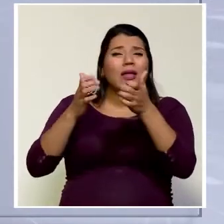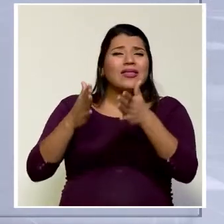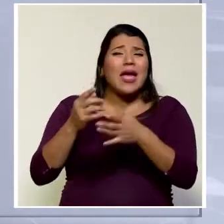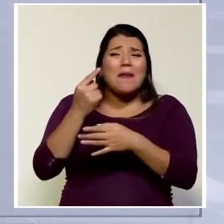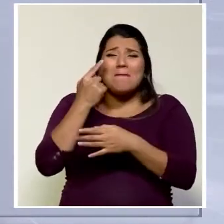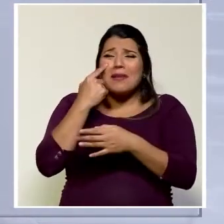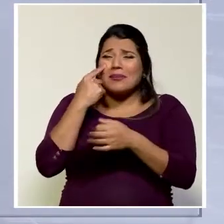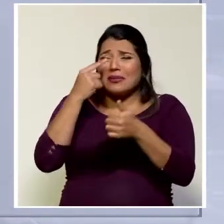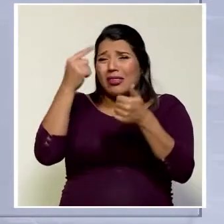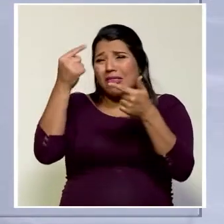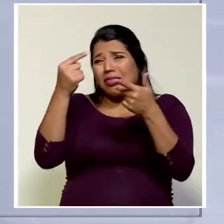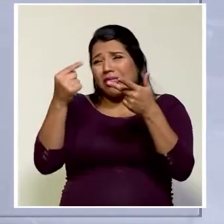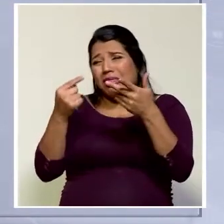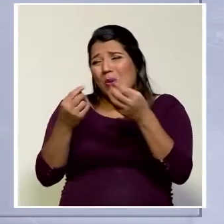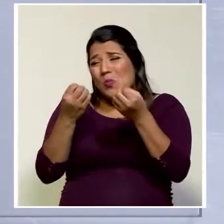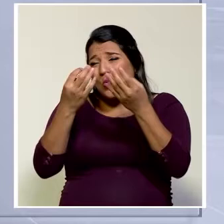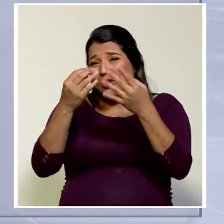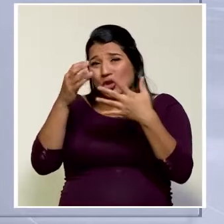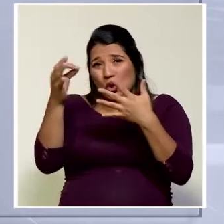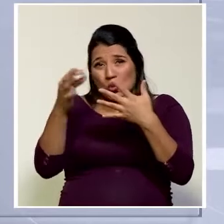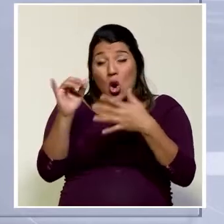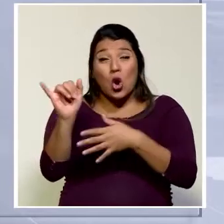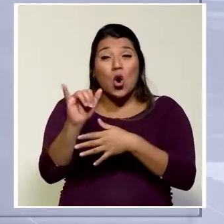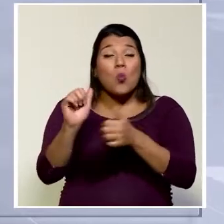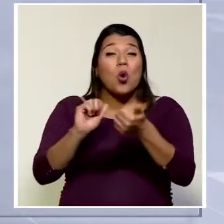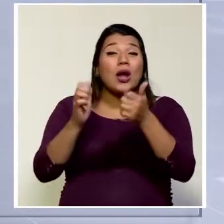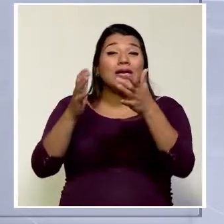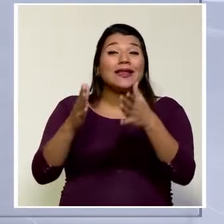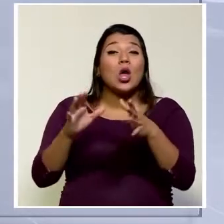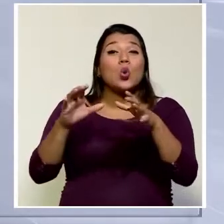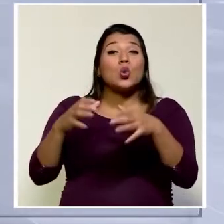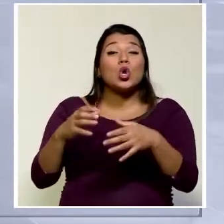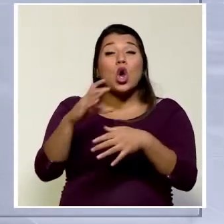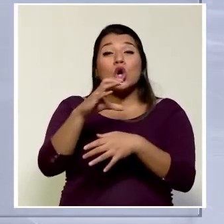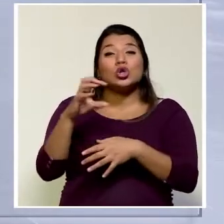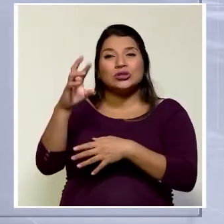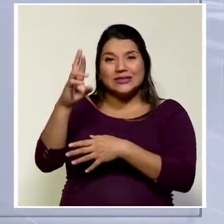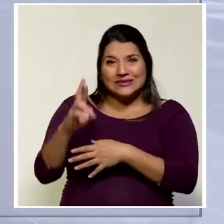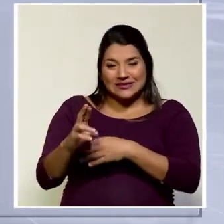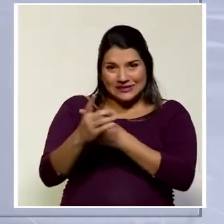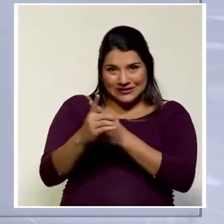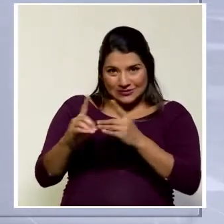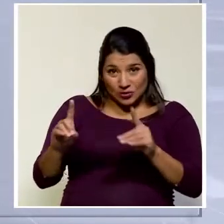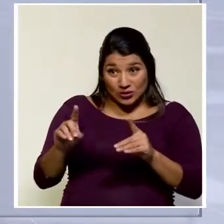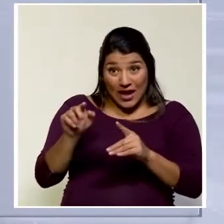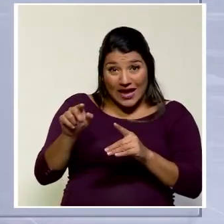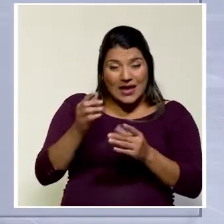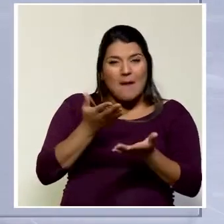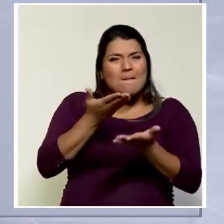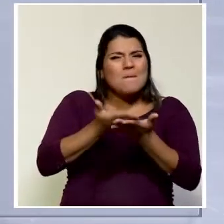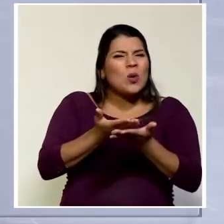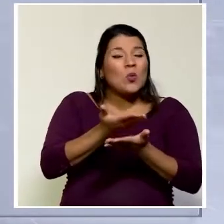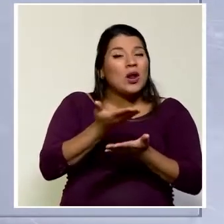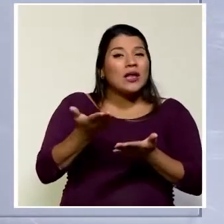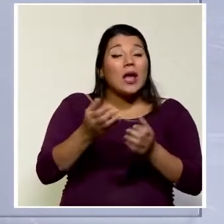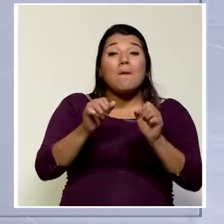¿verdad? Desde la candidata de Unión Costarricense Democrática, que planteó la